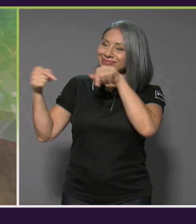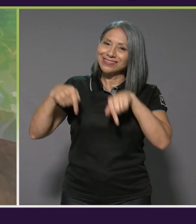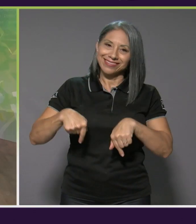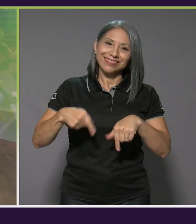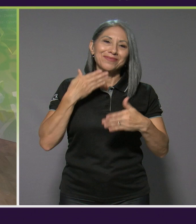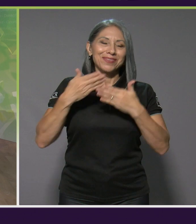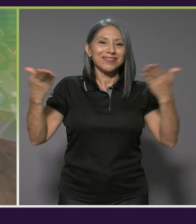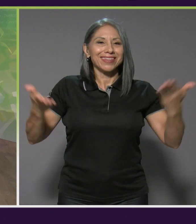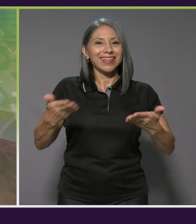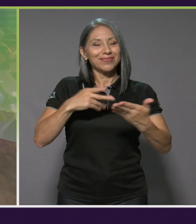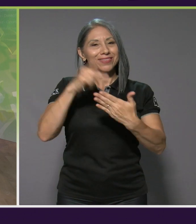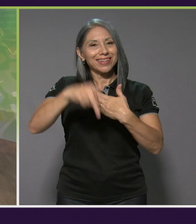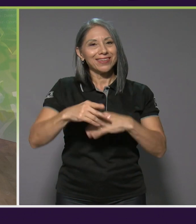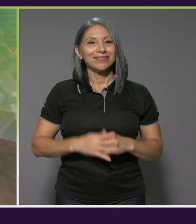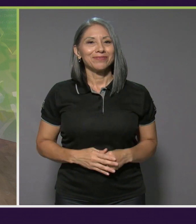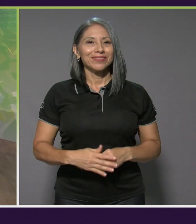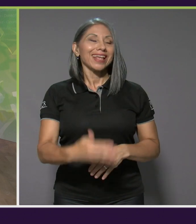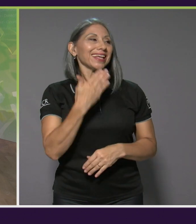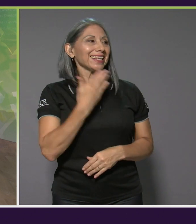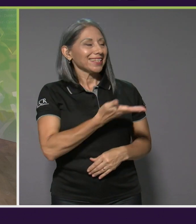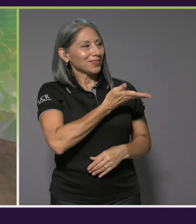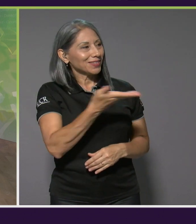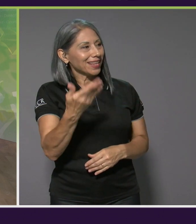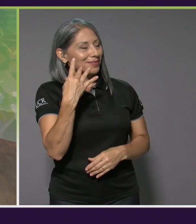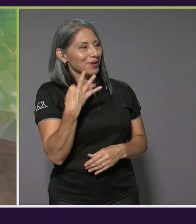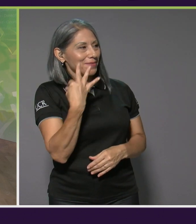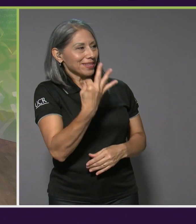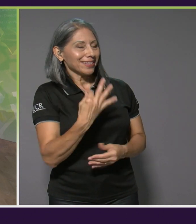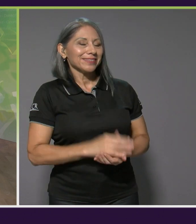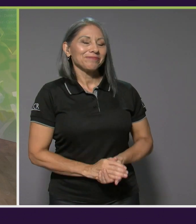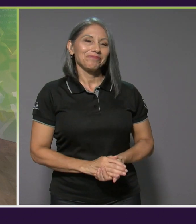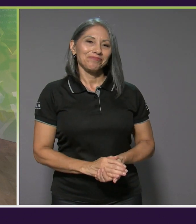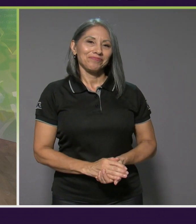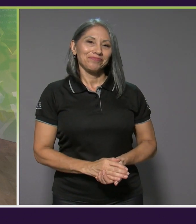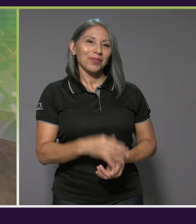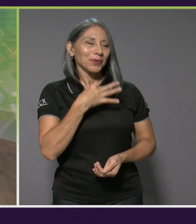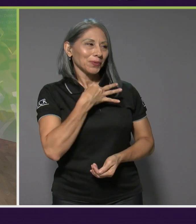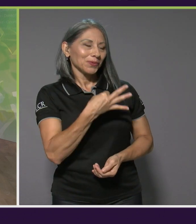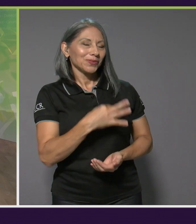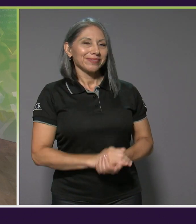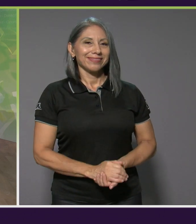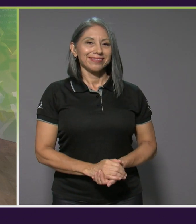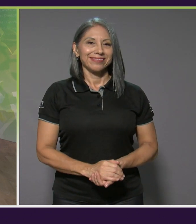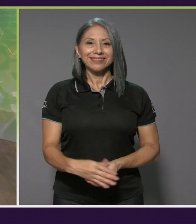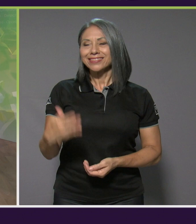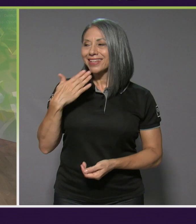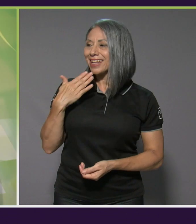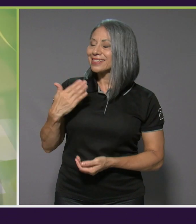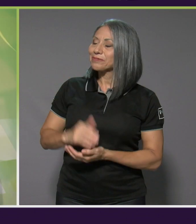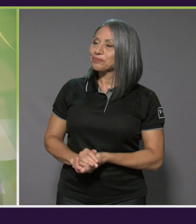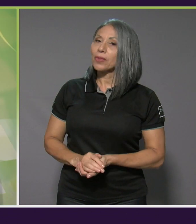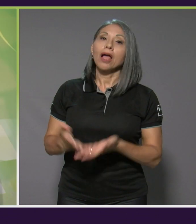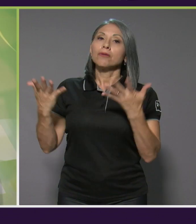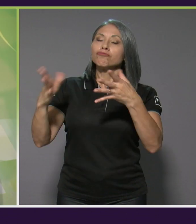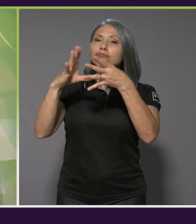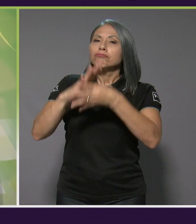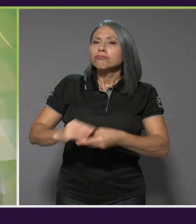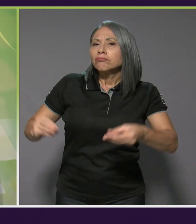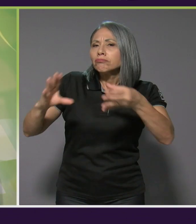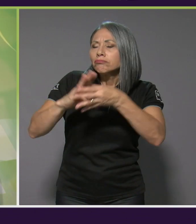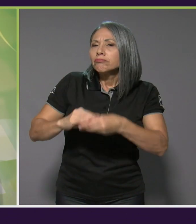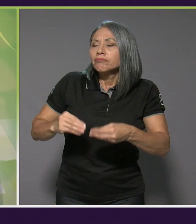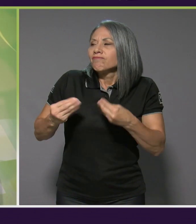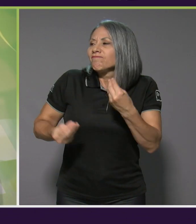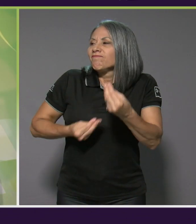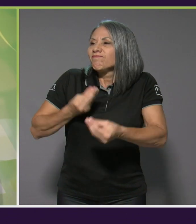acompañarnos y bienvenida al programa. Muchas gracias a ustedes por la invitación. Un gusto. Gracias. Doña Lady, bueno, cuéntenos qué